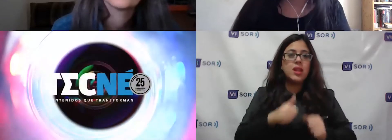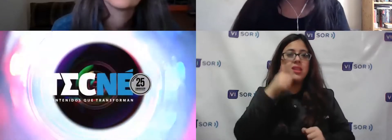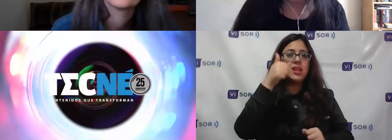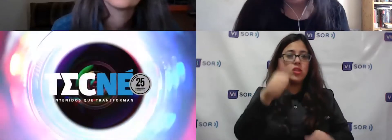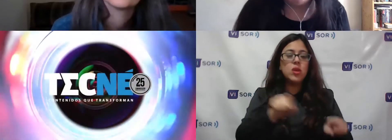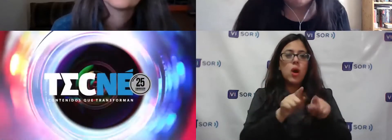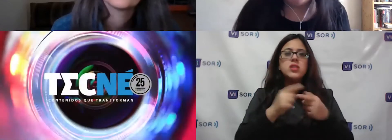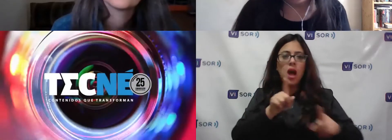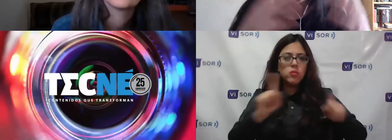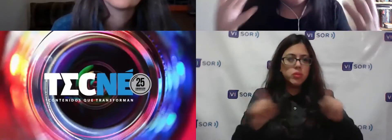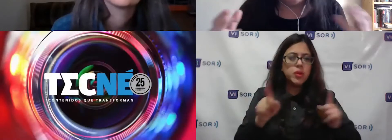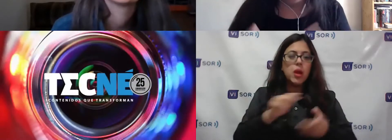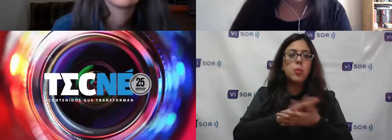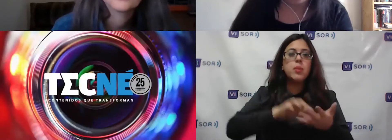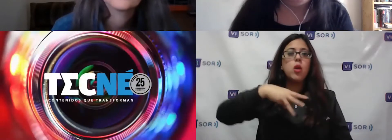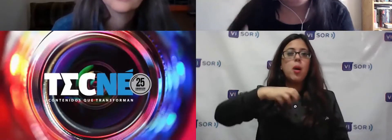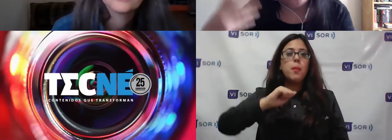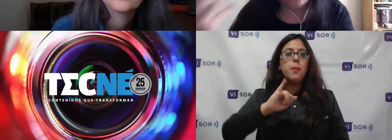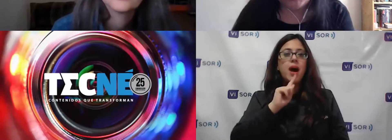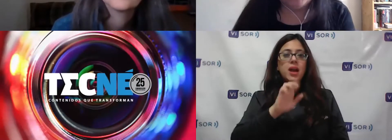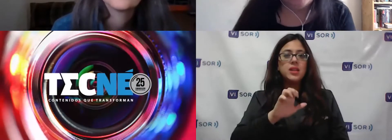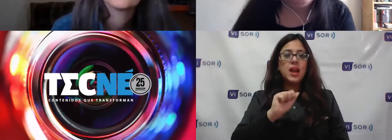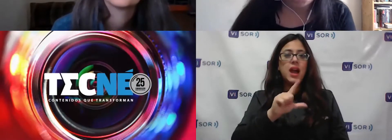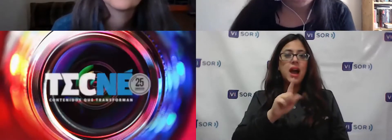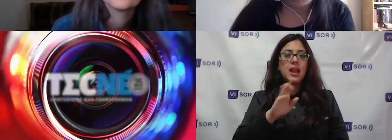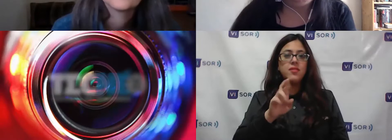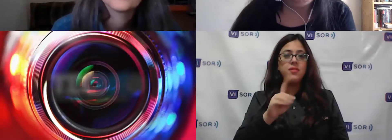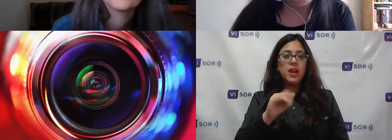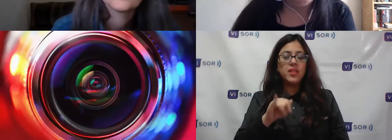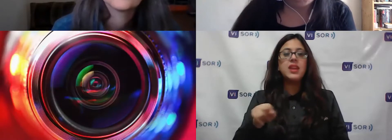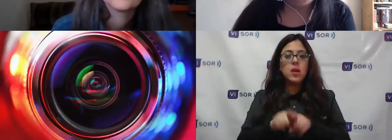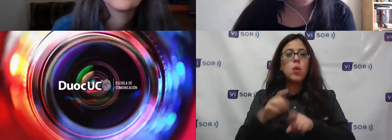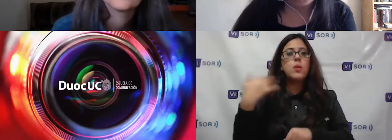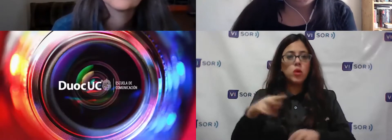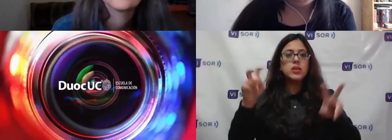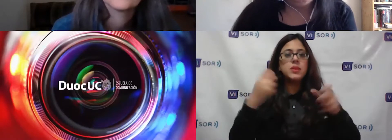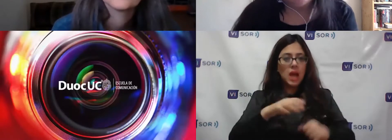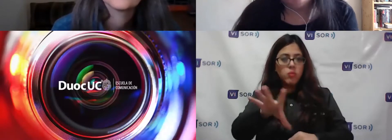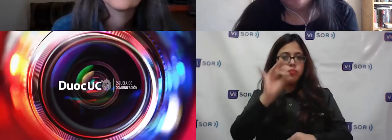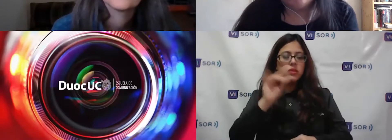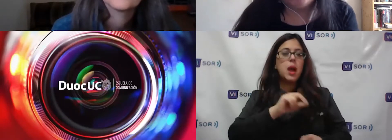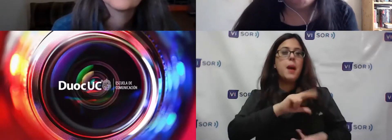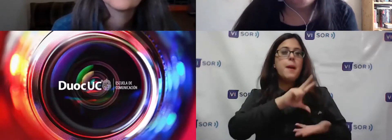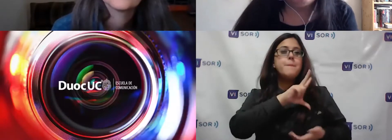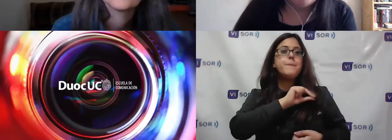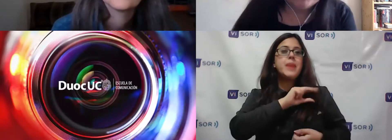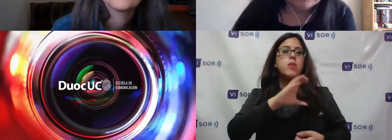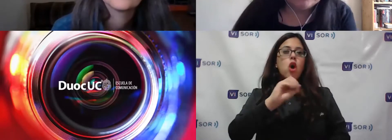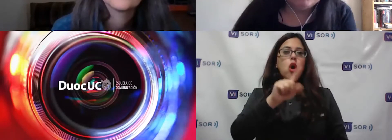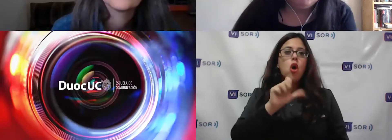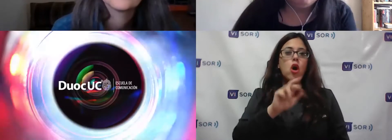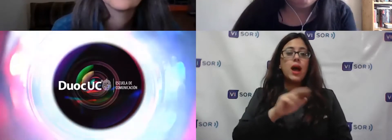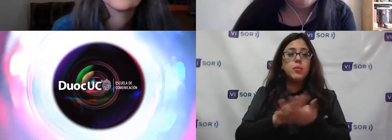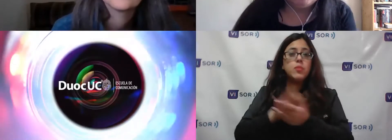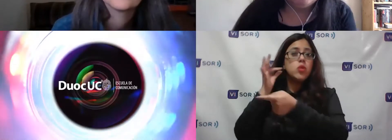por ejemplo maite alberdi que resalta mucho hoy día y por su nominación al oscar ella es la productora por ejemplo en los reyes